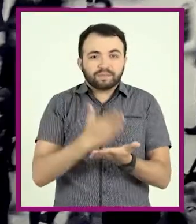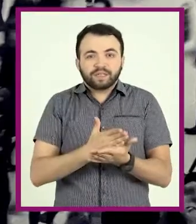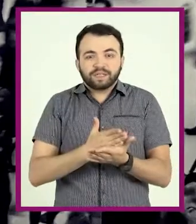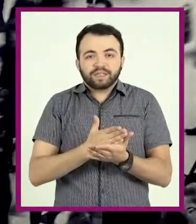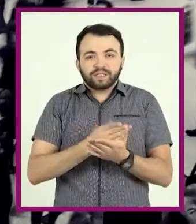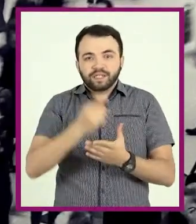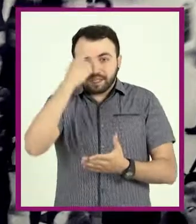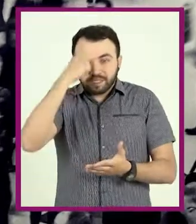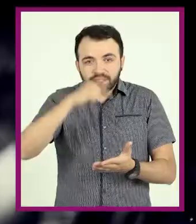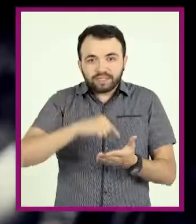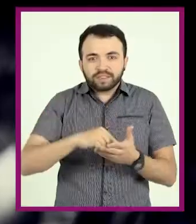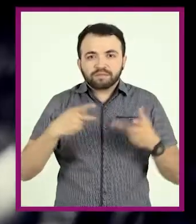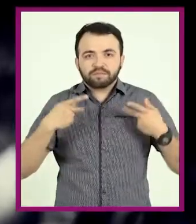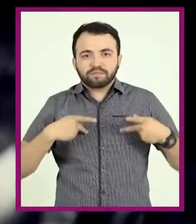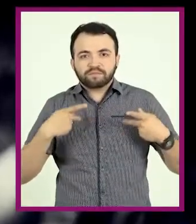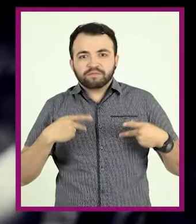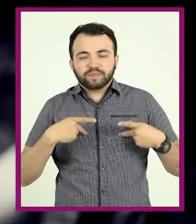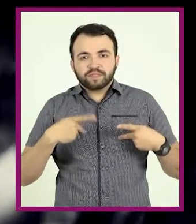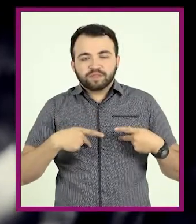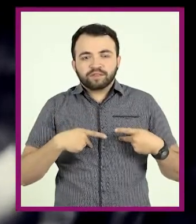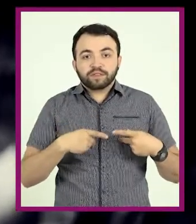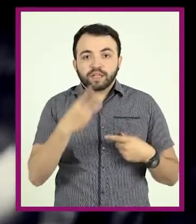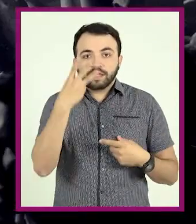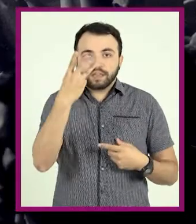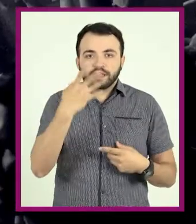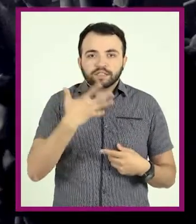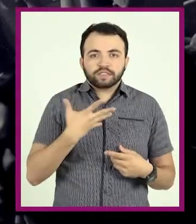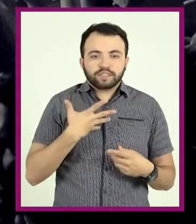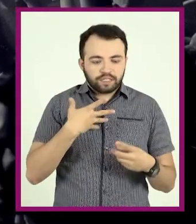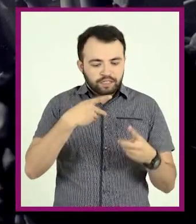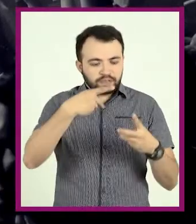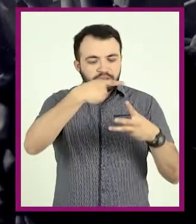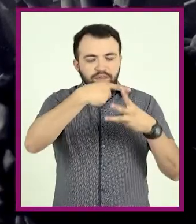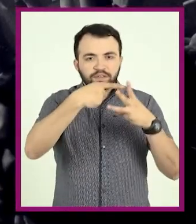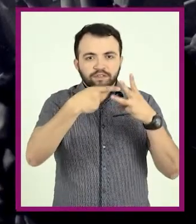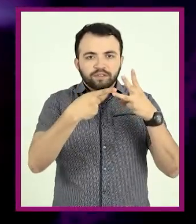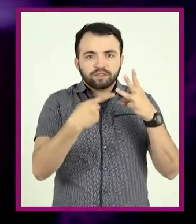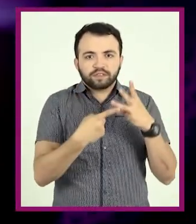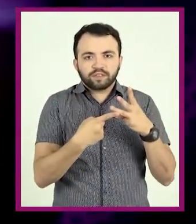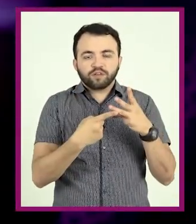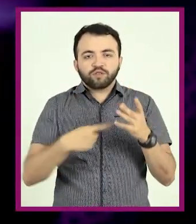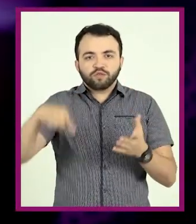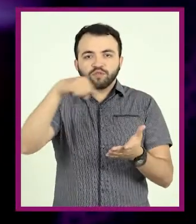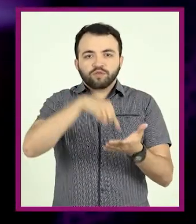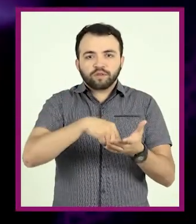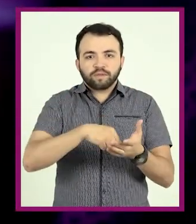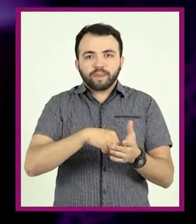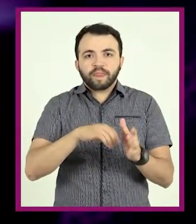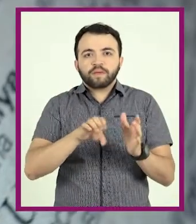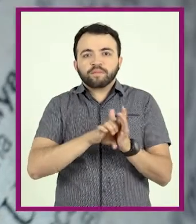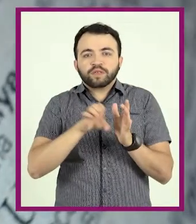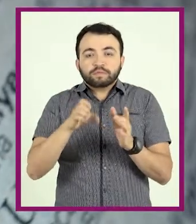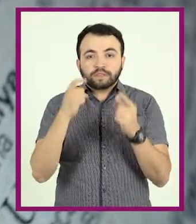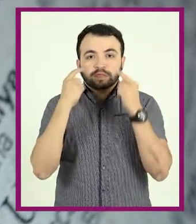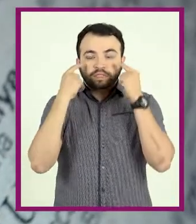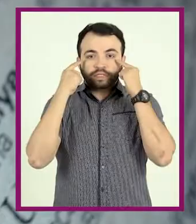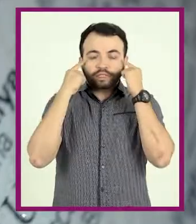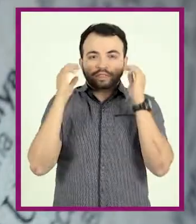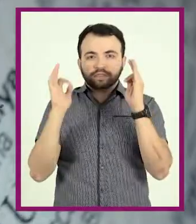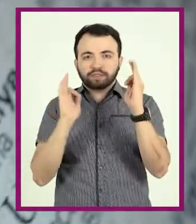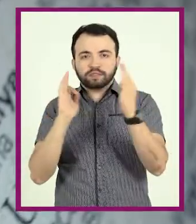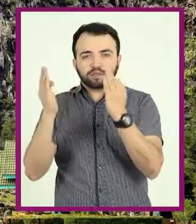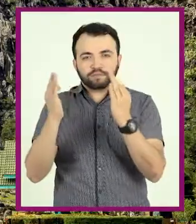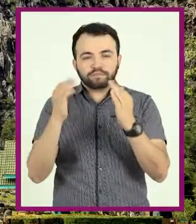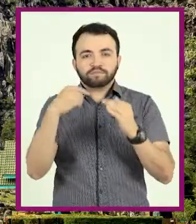planeta, con un número de 4.000 millones. Las tres tienen un origen geográfico y cultural común: el Medio